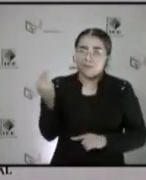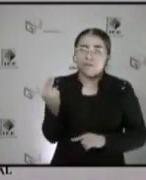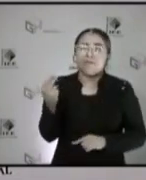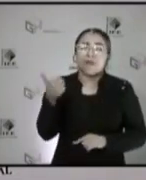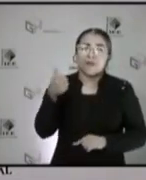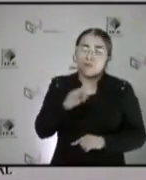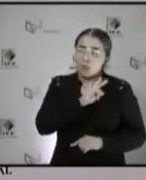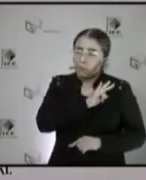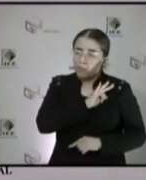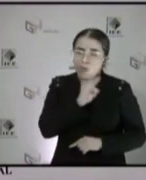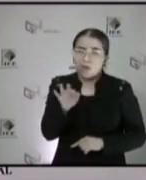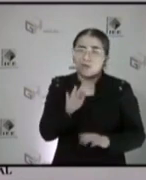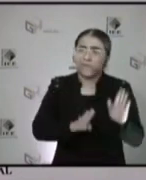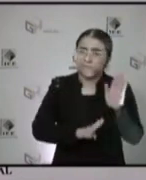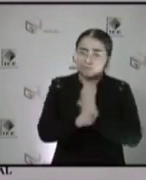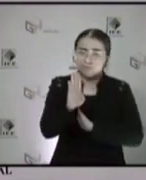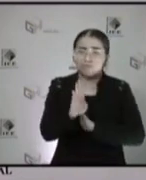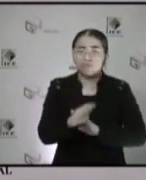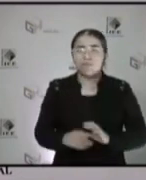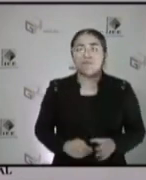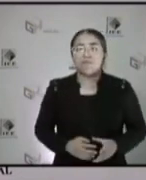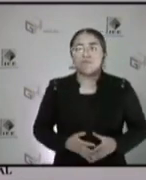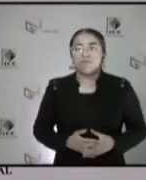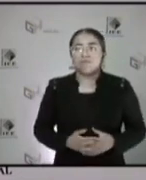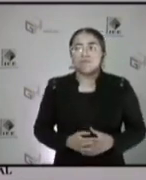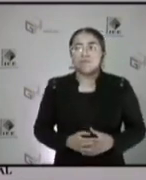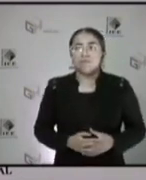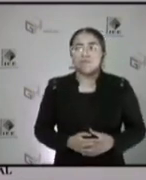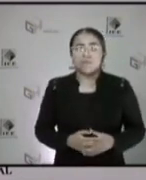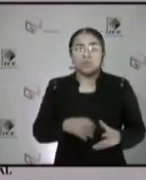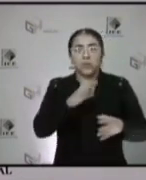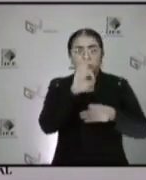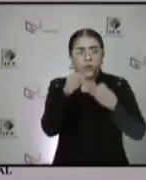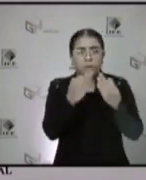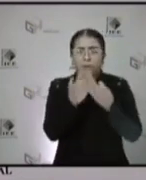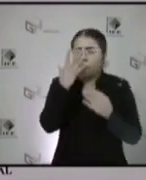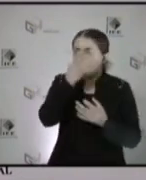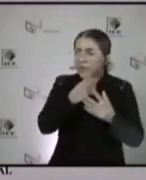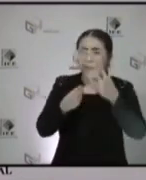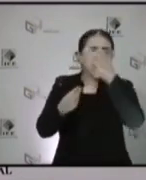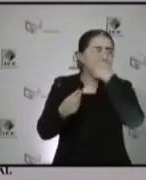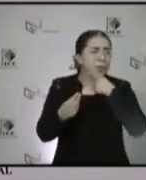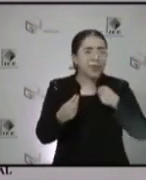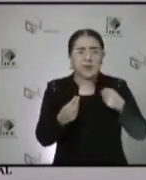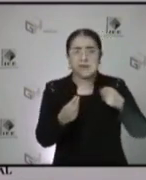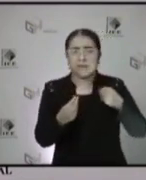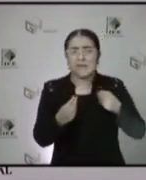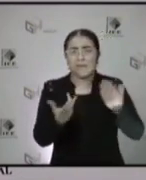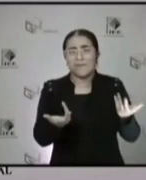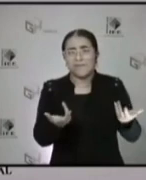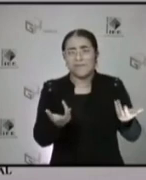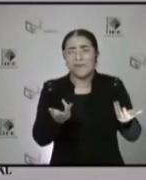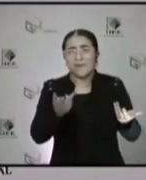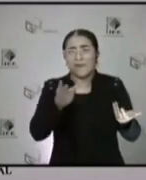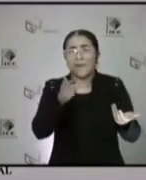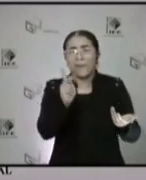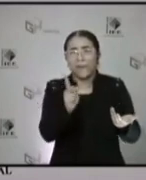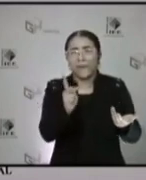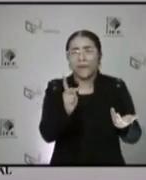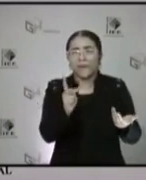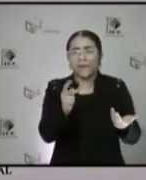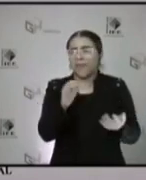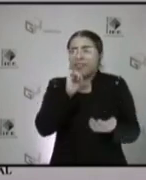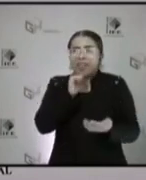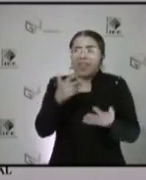a poder salir adelante. Todo suena muy bonito, todo suena muy bonito, pero mientras no hagamos lo que estoy